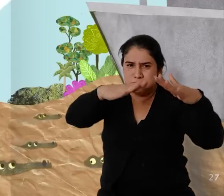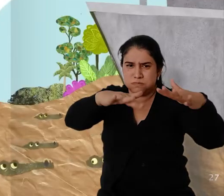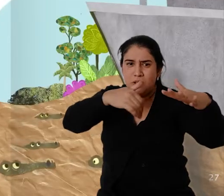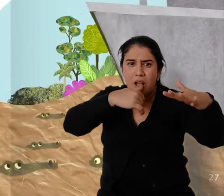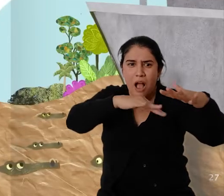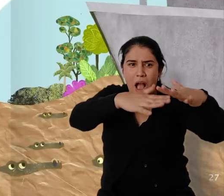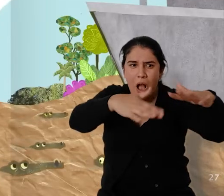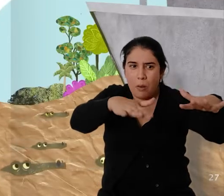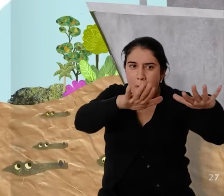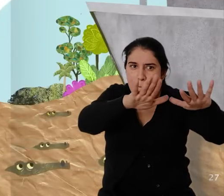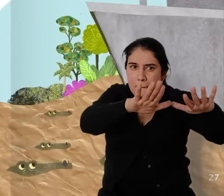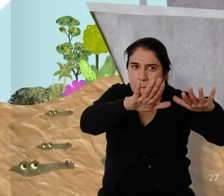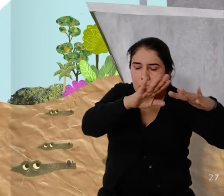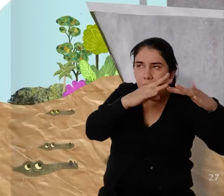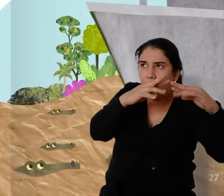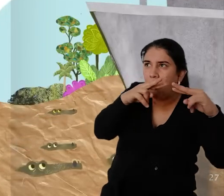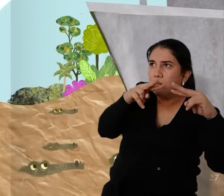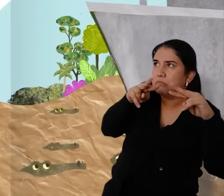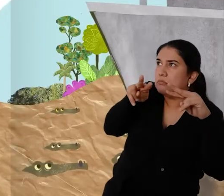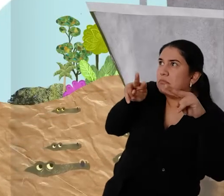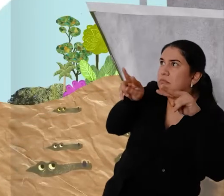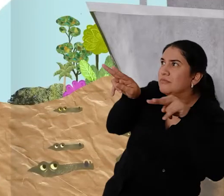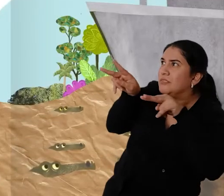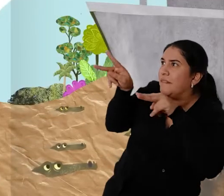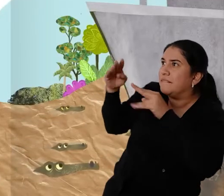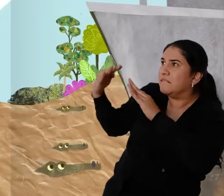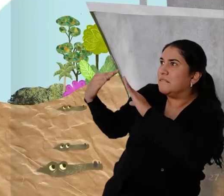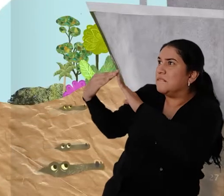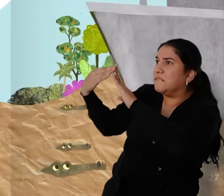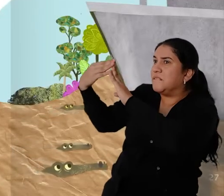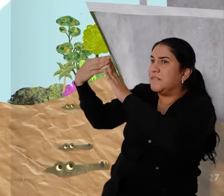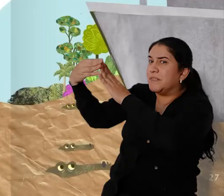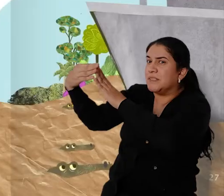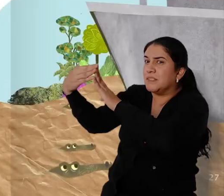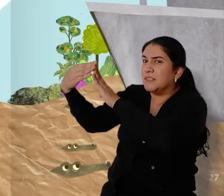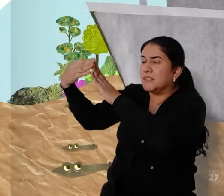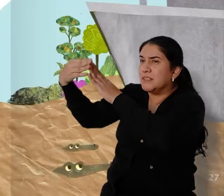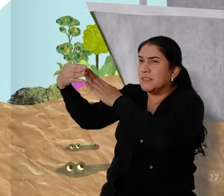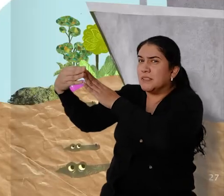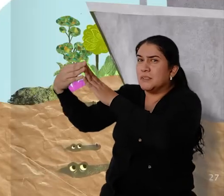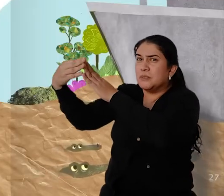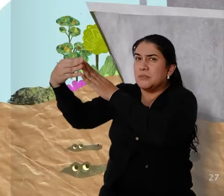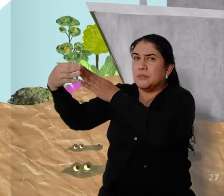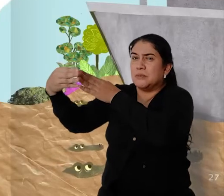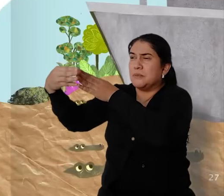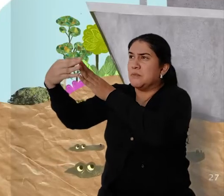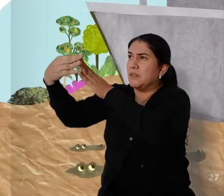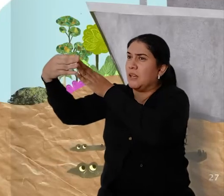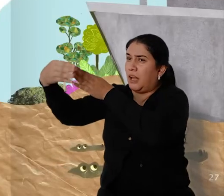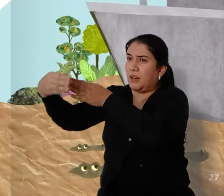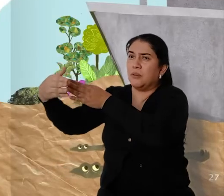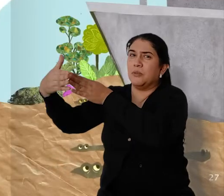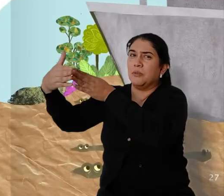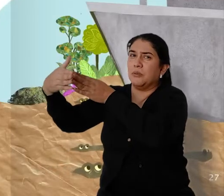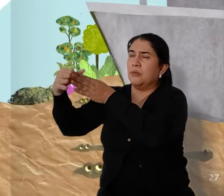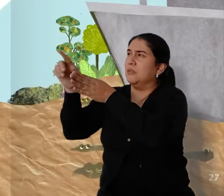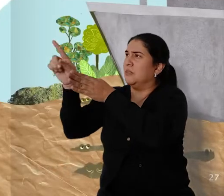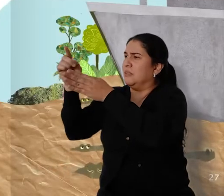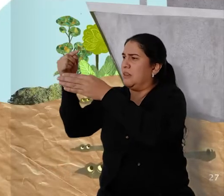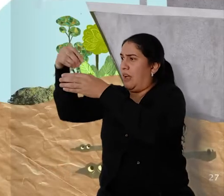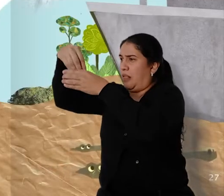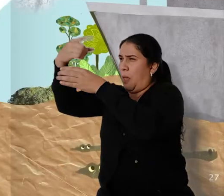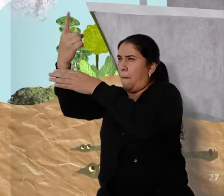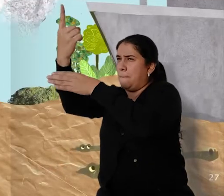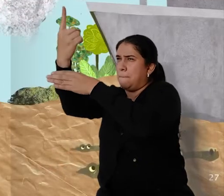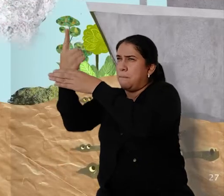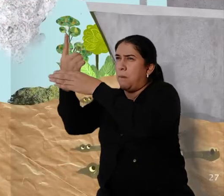ojos únicamente fuera del agua. En ese mismo momento, del buque salió una gran nube